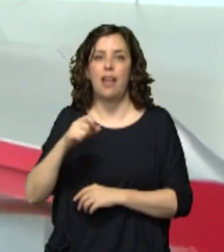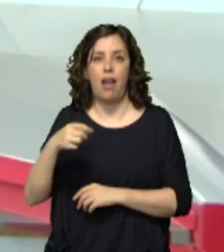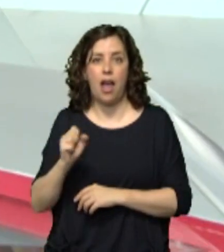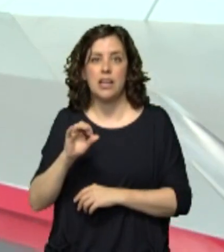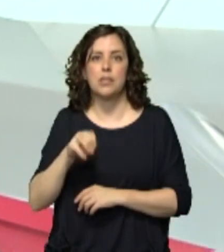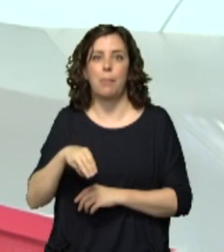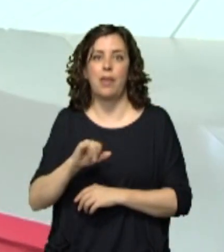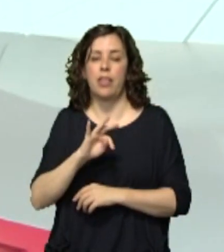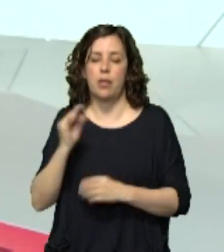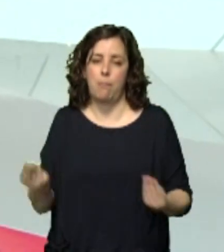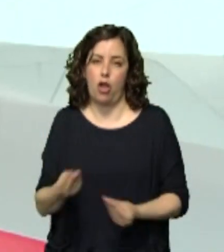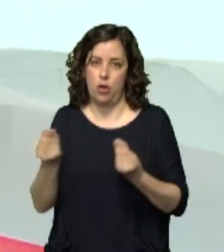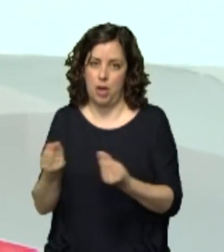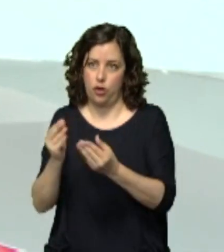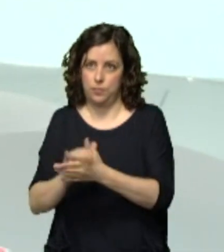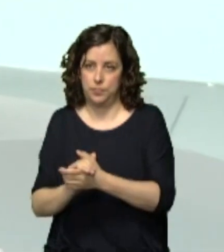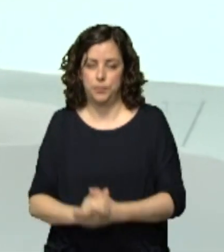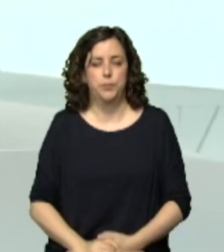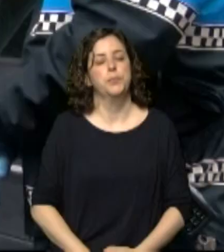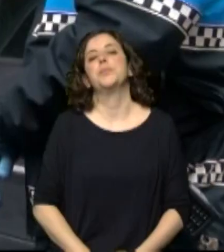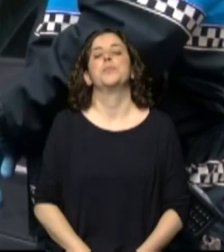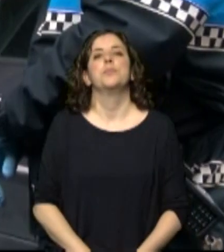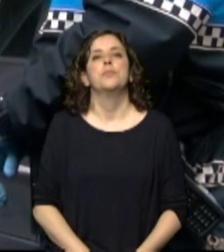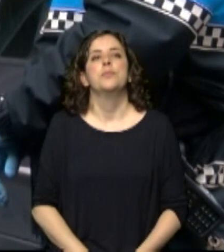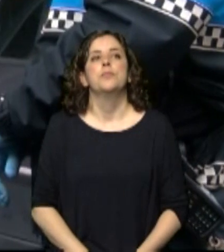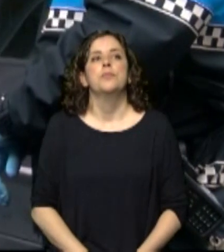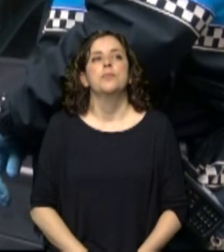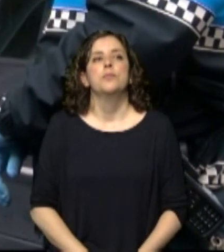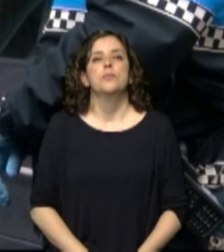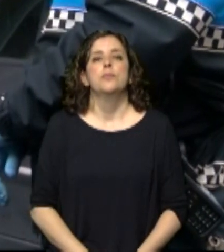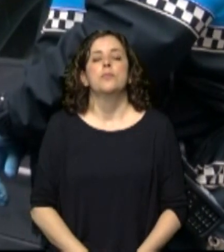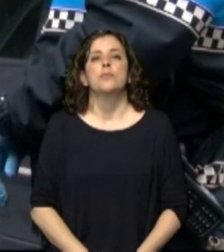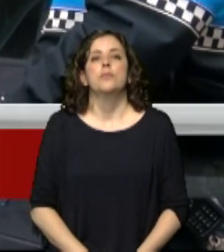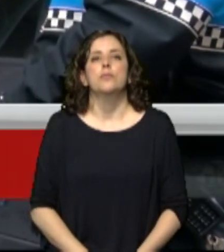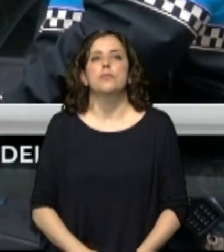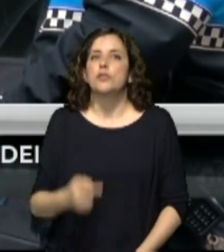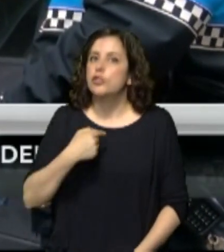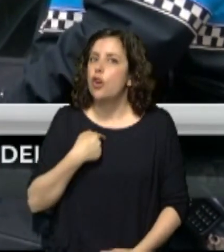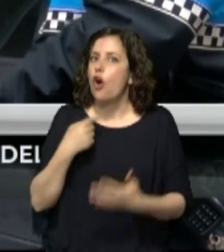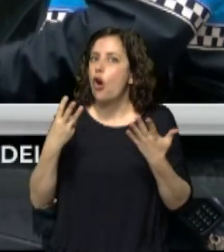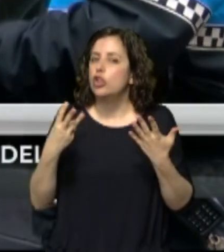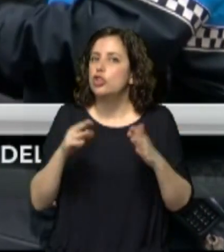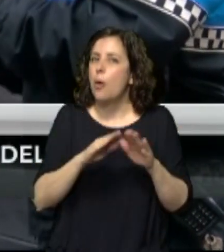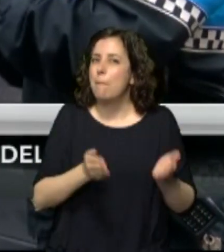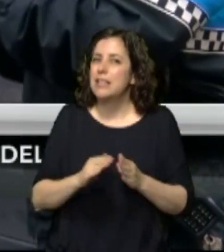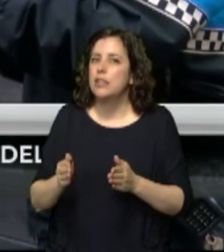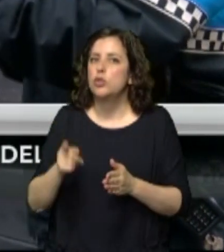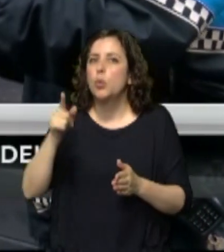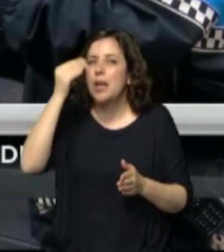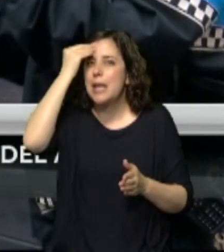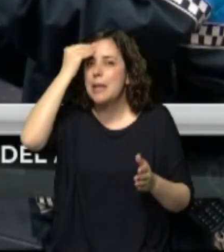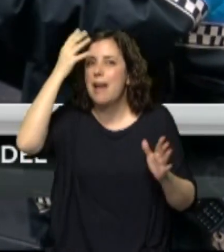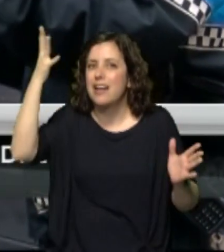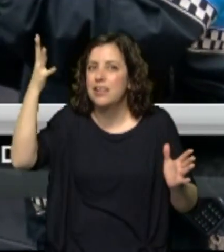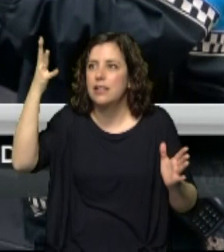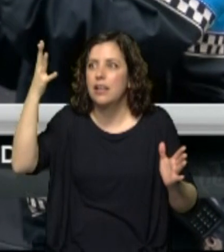Yo tengo 8 mesas Imagínate que se juntan 10 por mesa, 80 voy